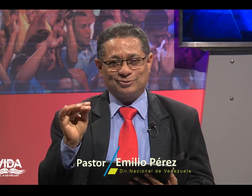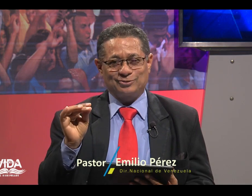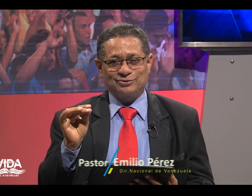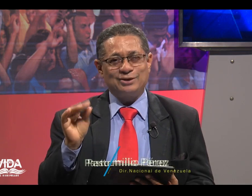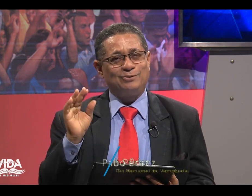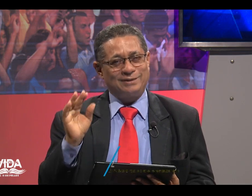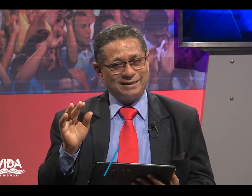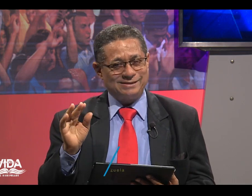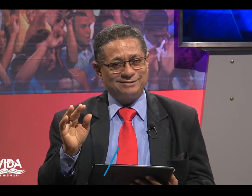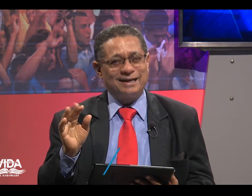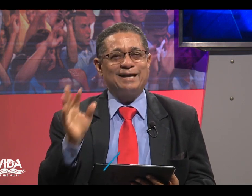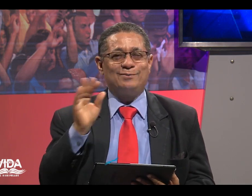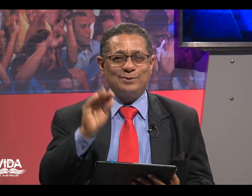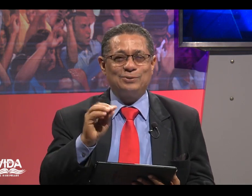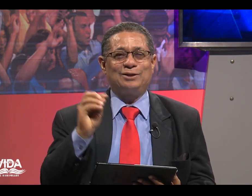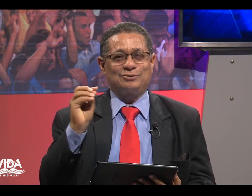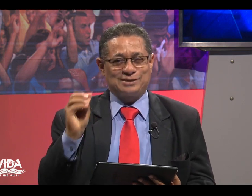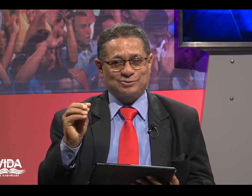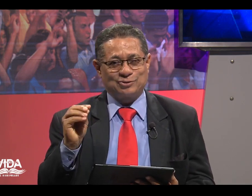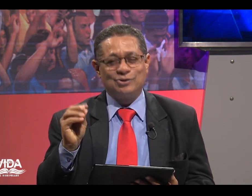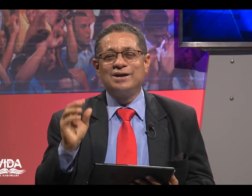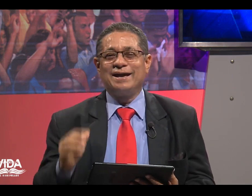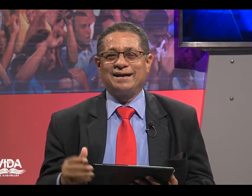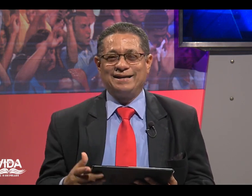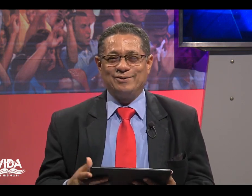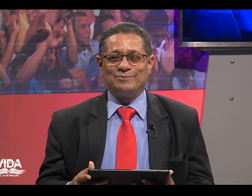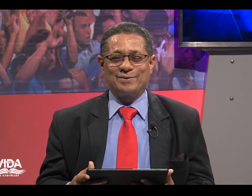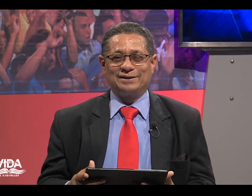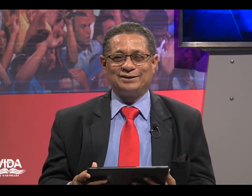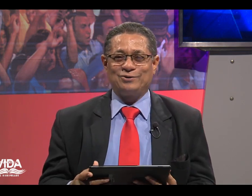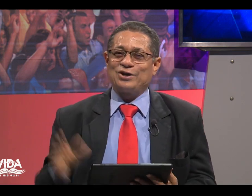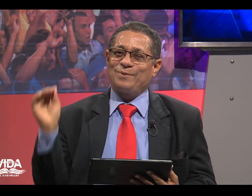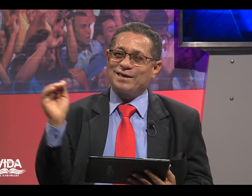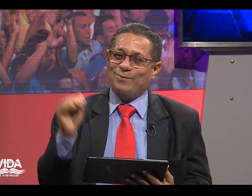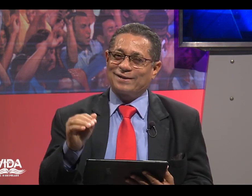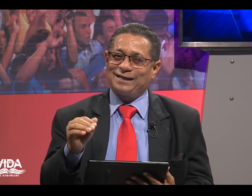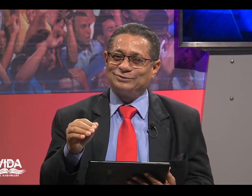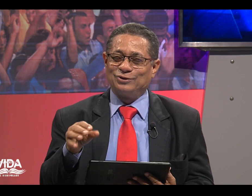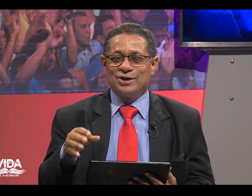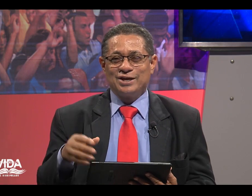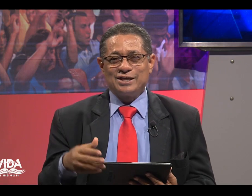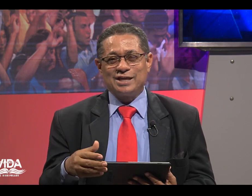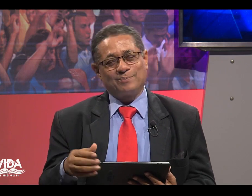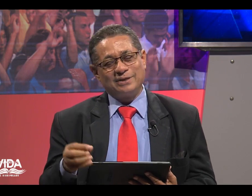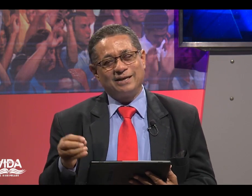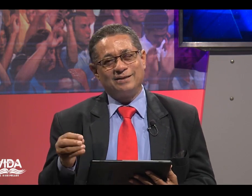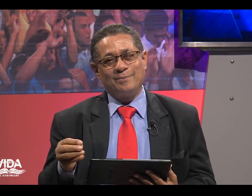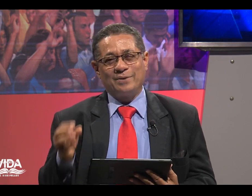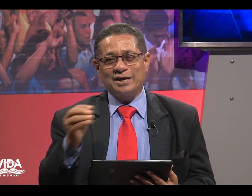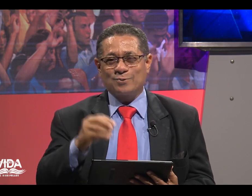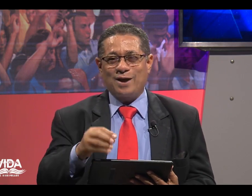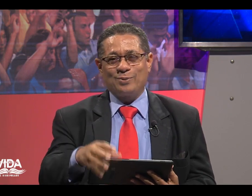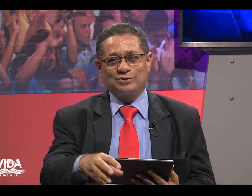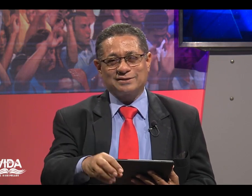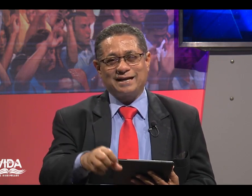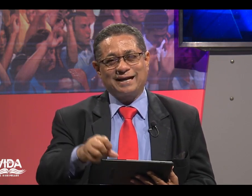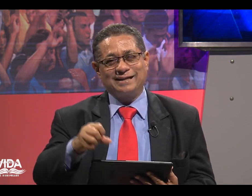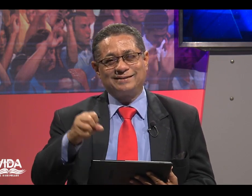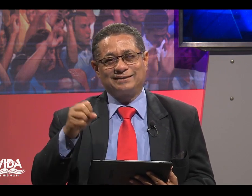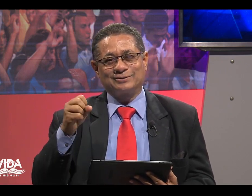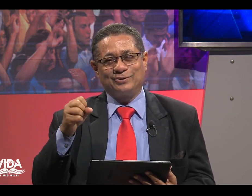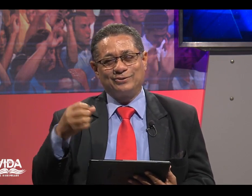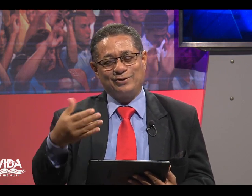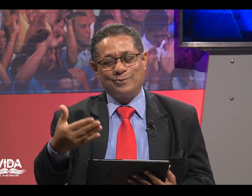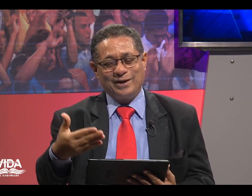de los tesoros dijo Marlene en el baúl de los tesoros en el nombre del señor y vaya guardando Y en vez en cuando usted